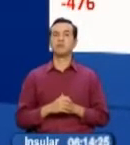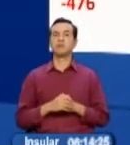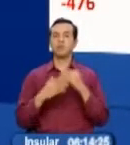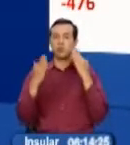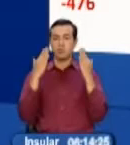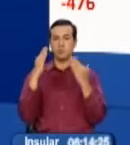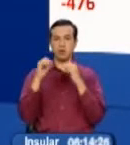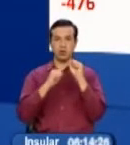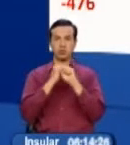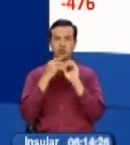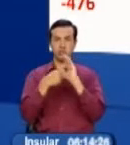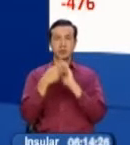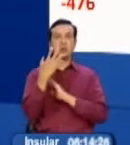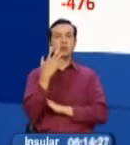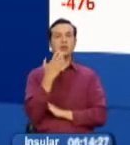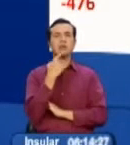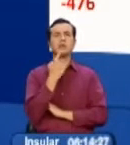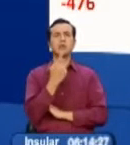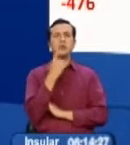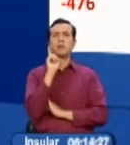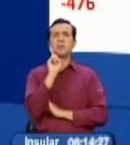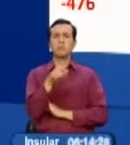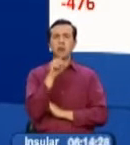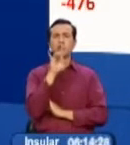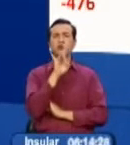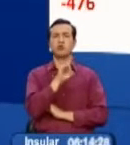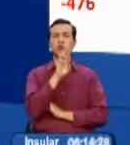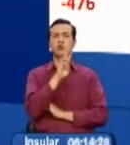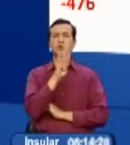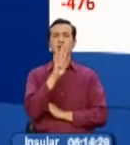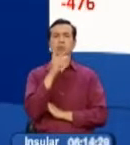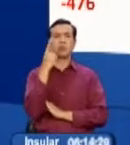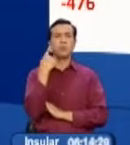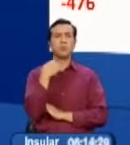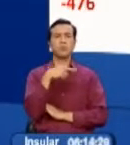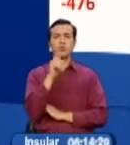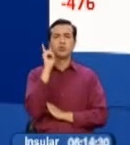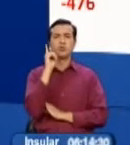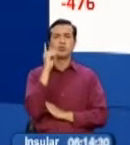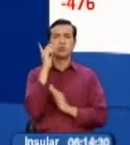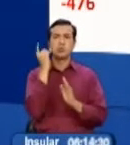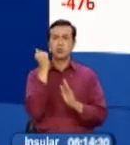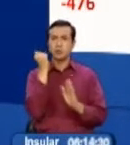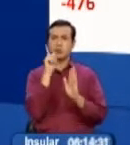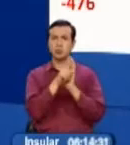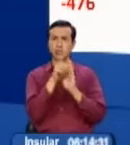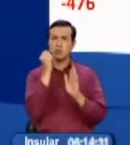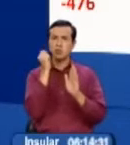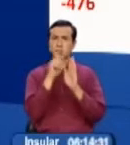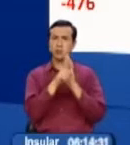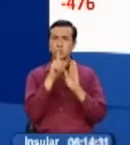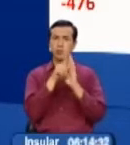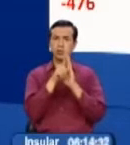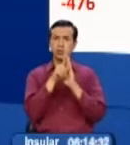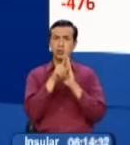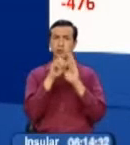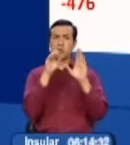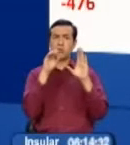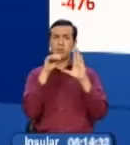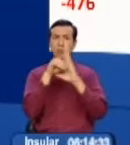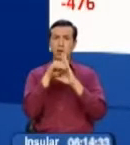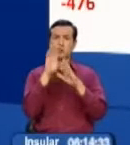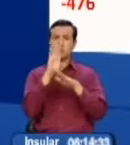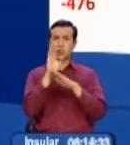con 2015, tenemos 1.864 millones de depósitos del sistema privado en el Banco